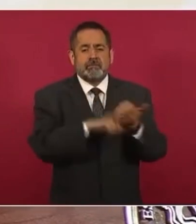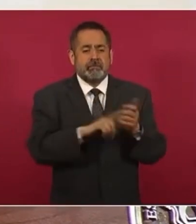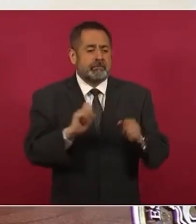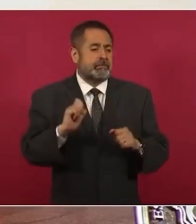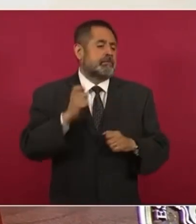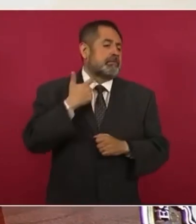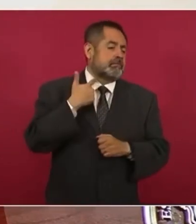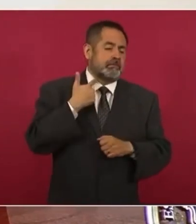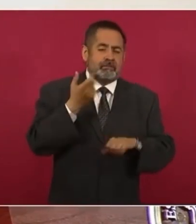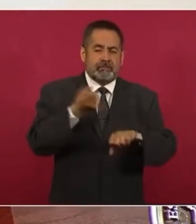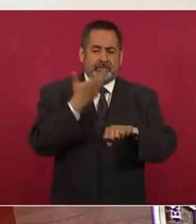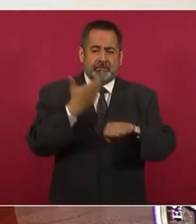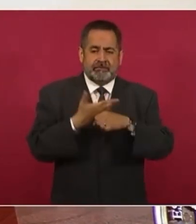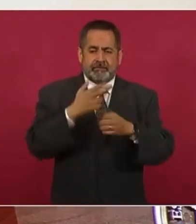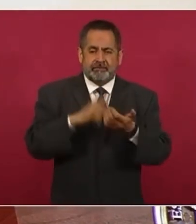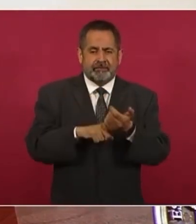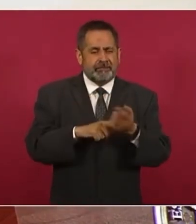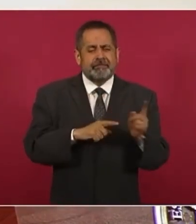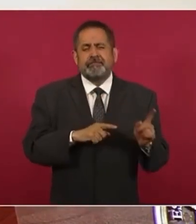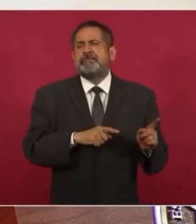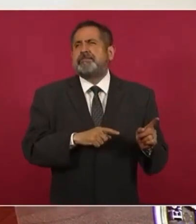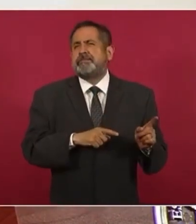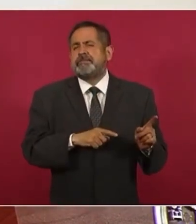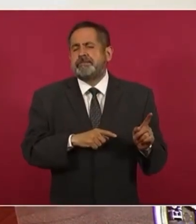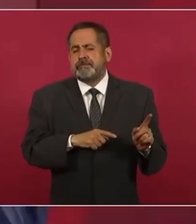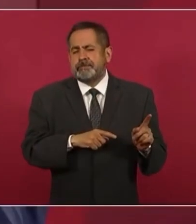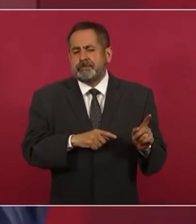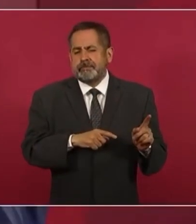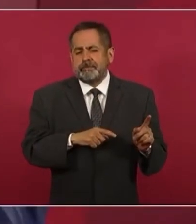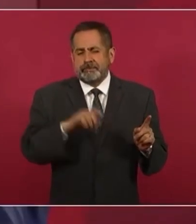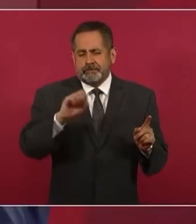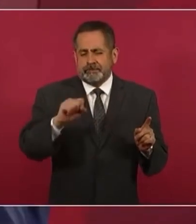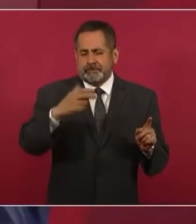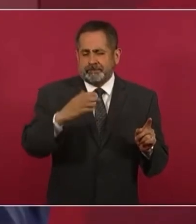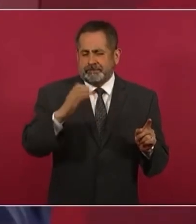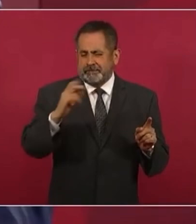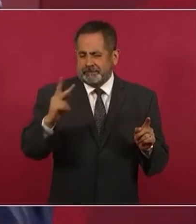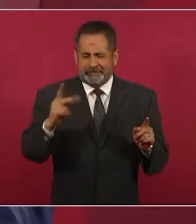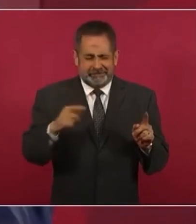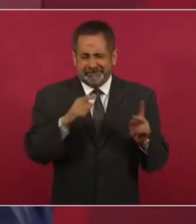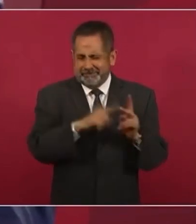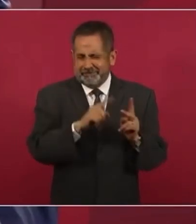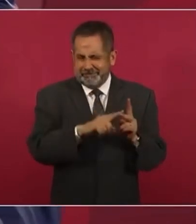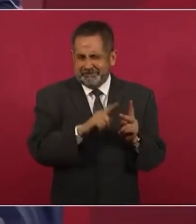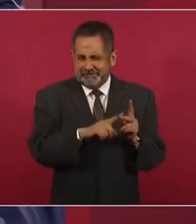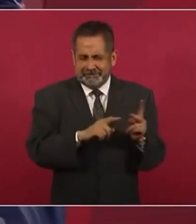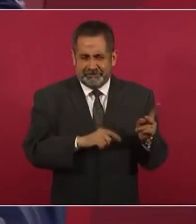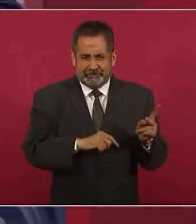anterior secretario de Hacienda o